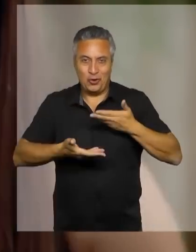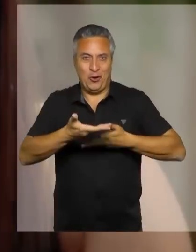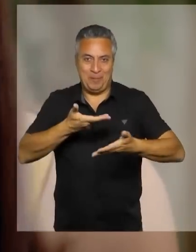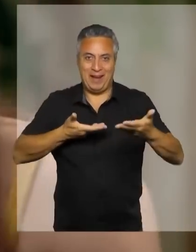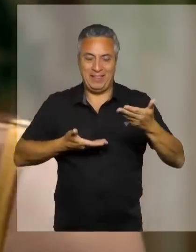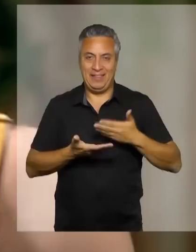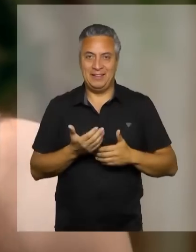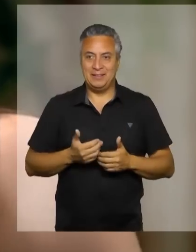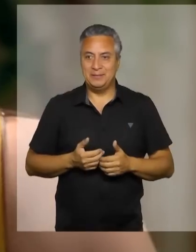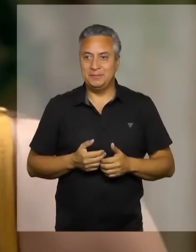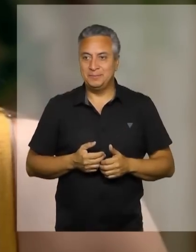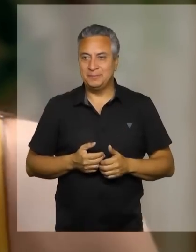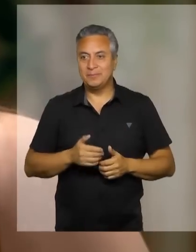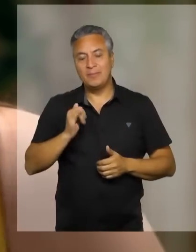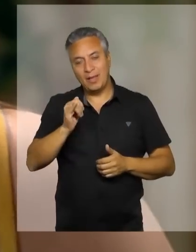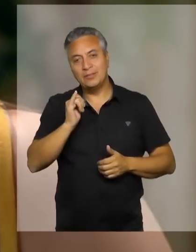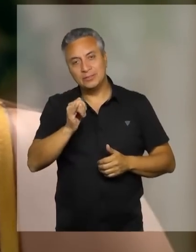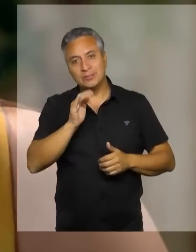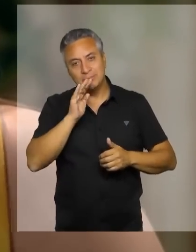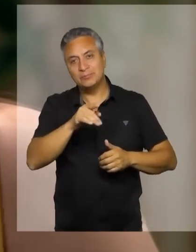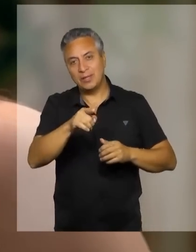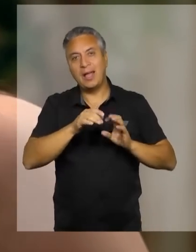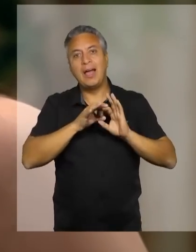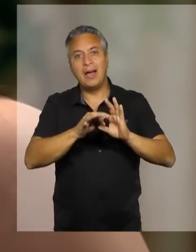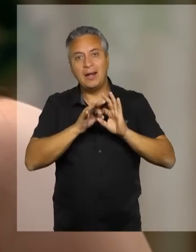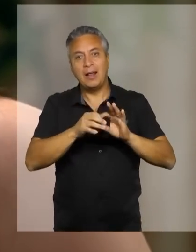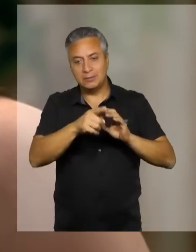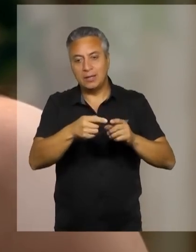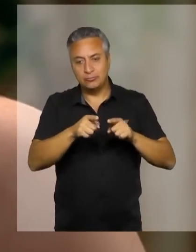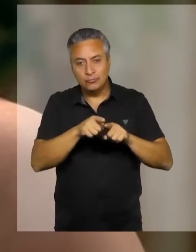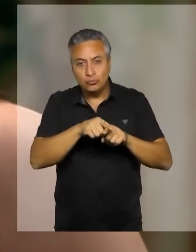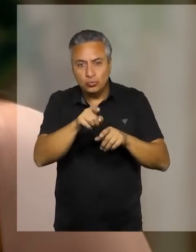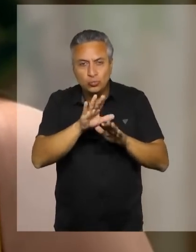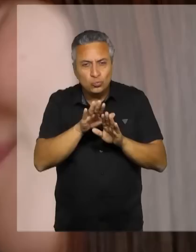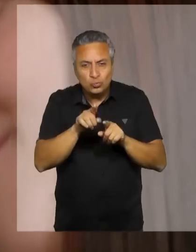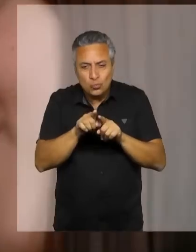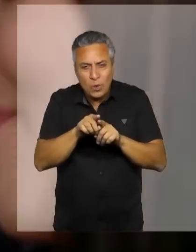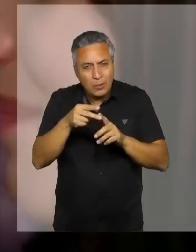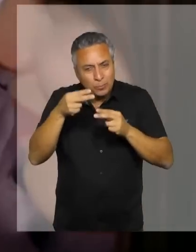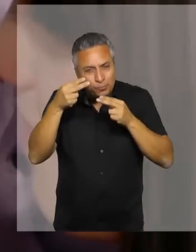Oye, gracias. Gracias por compartir esto tan íntimo conmigo.